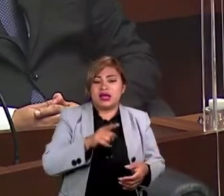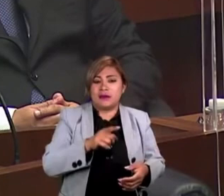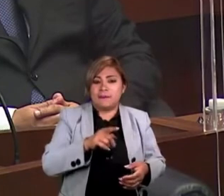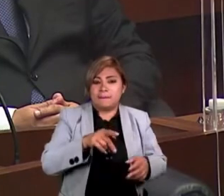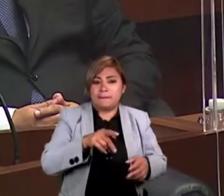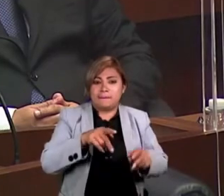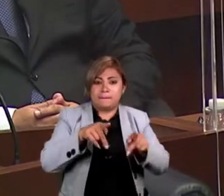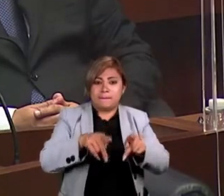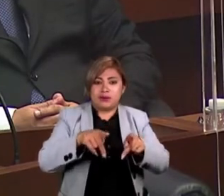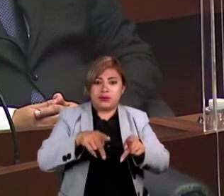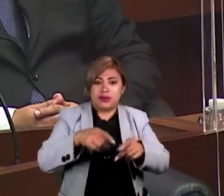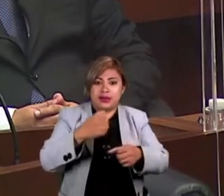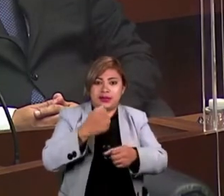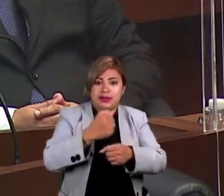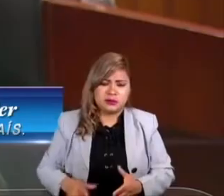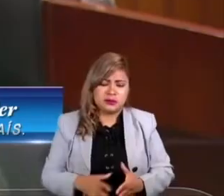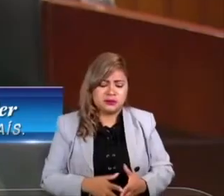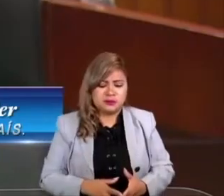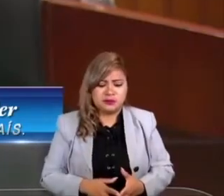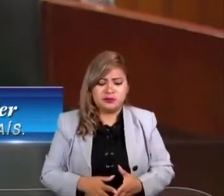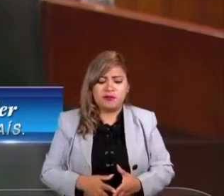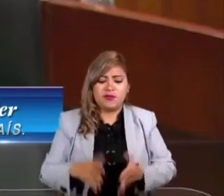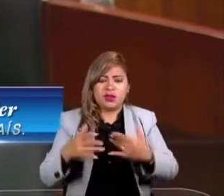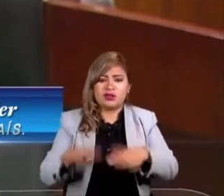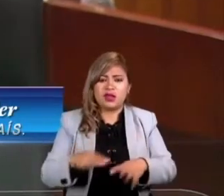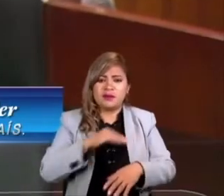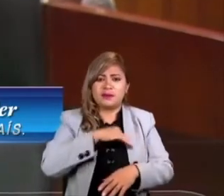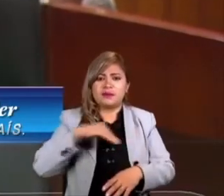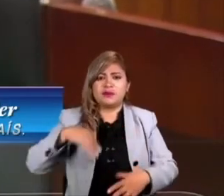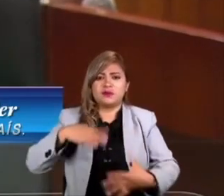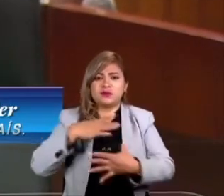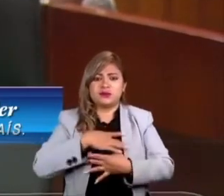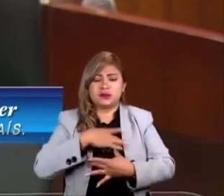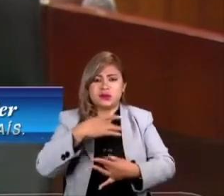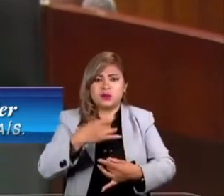correa correteando a los diputados del PRD. Está facultado